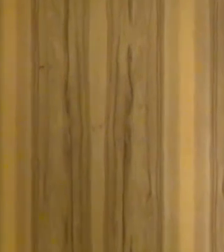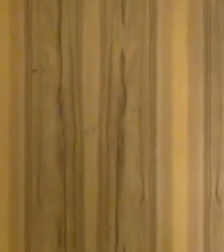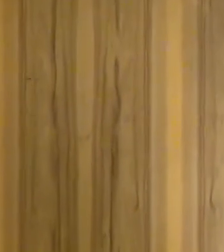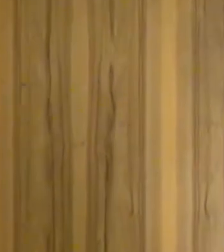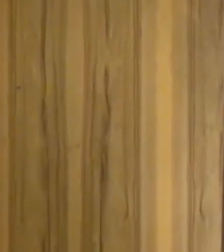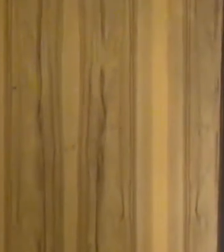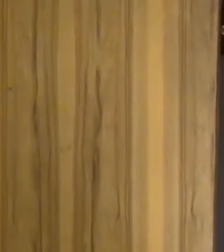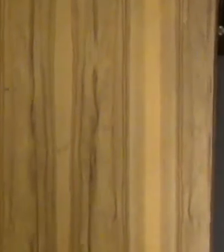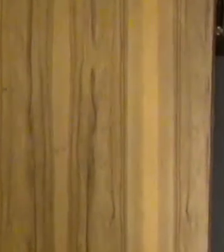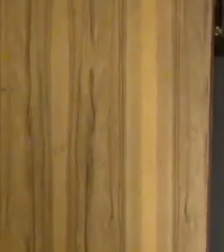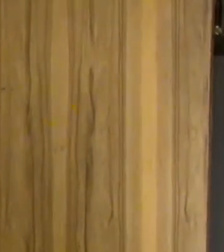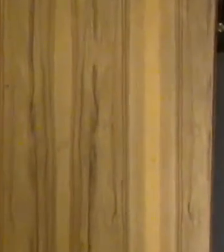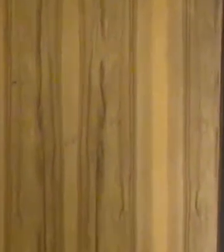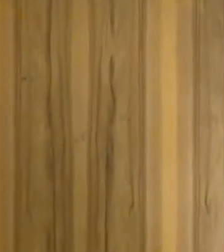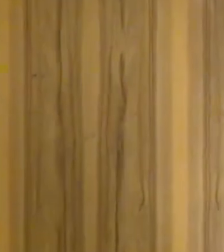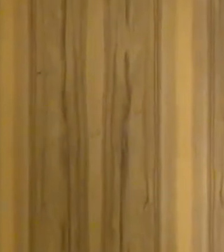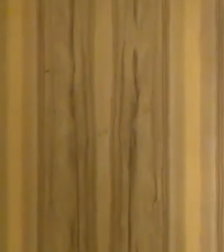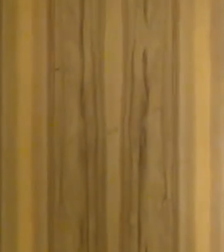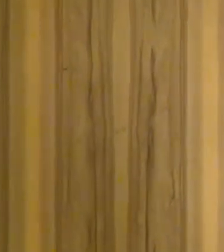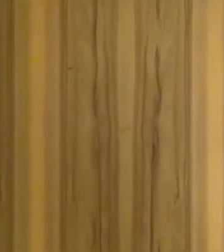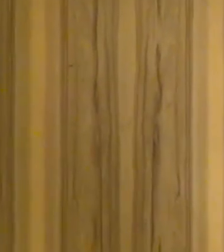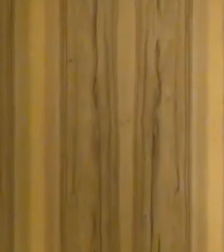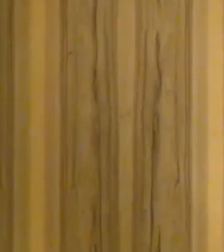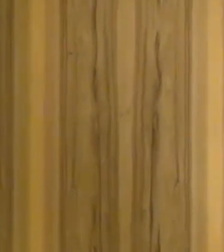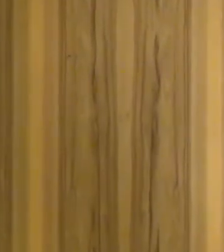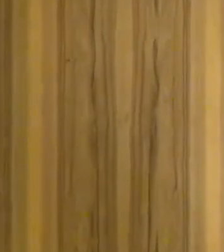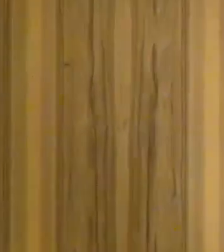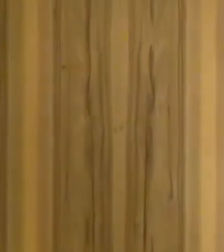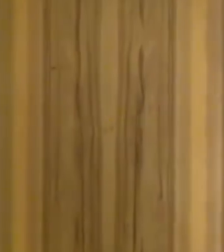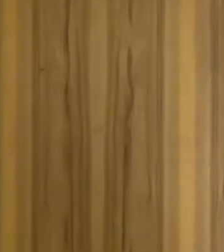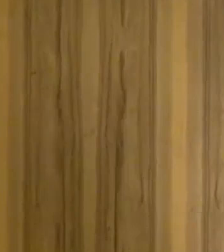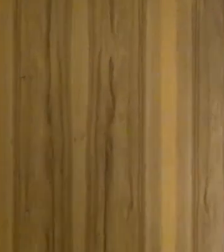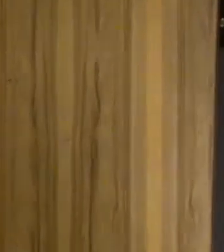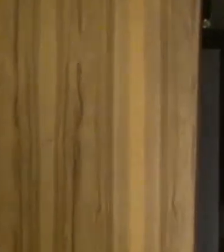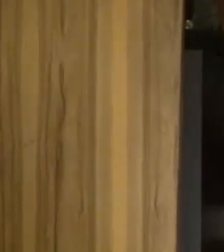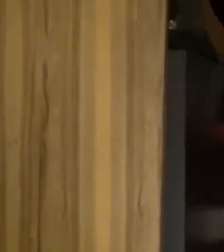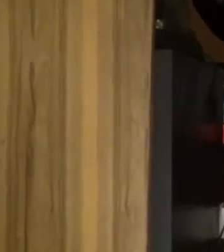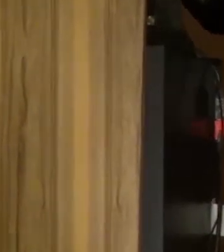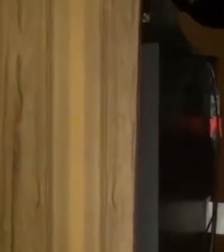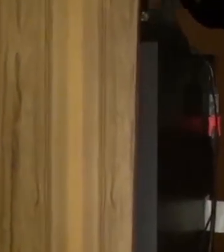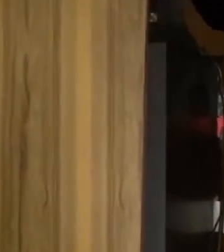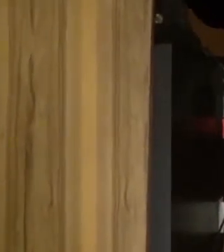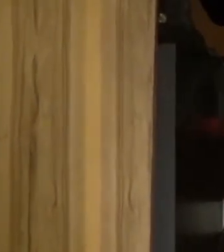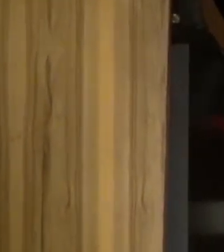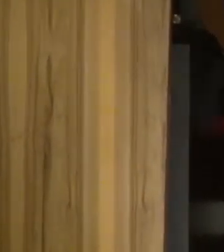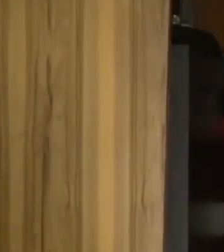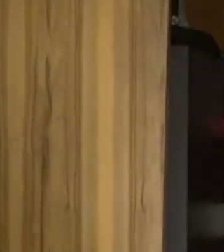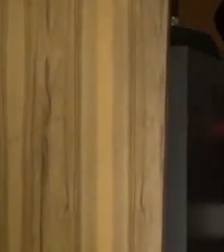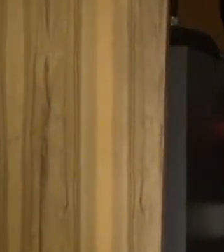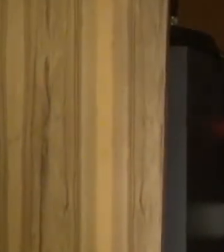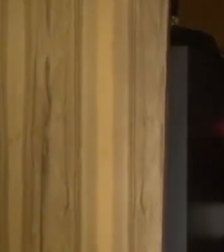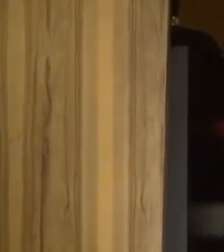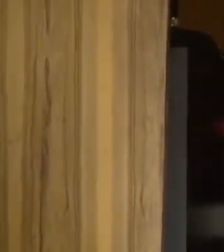Muchas gracias al señor Daniel, el ilustrador de esta novela. Realmente admiramos su trabajo. Bueno, ya hemos venido conociendo poco a